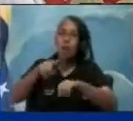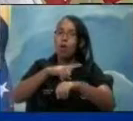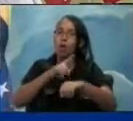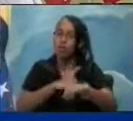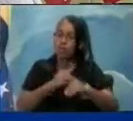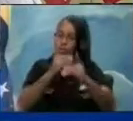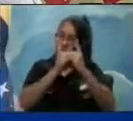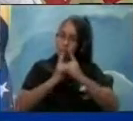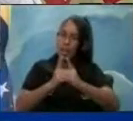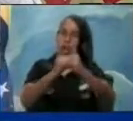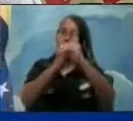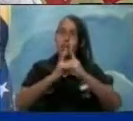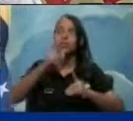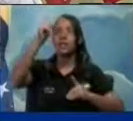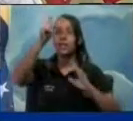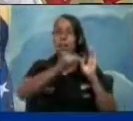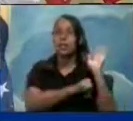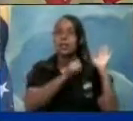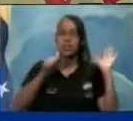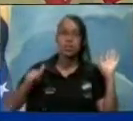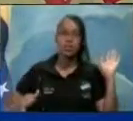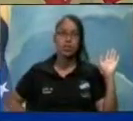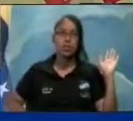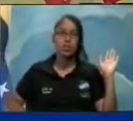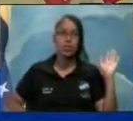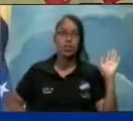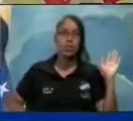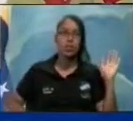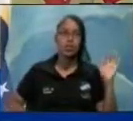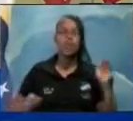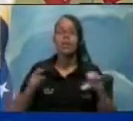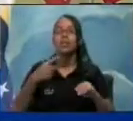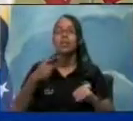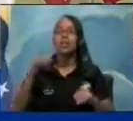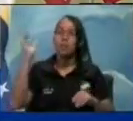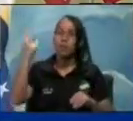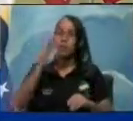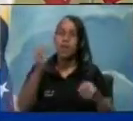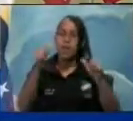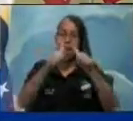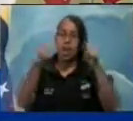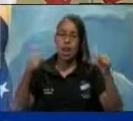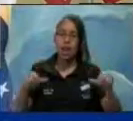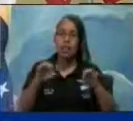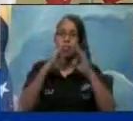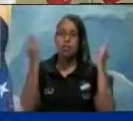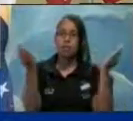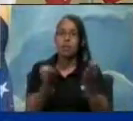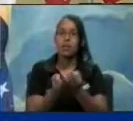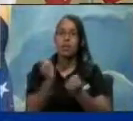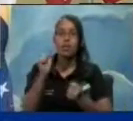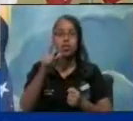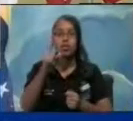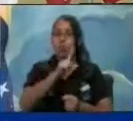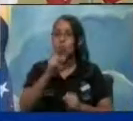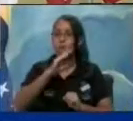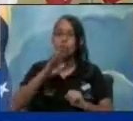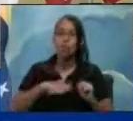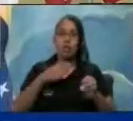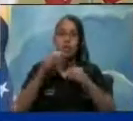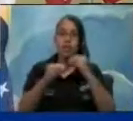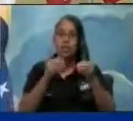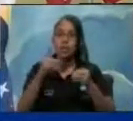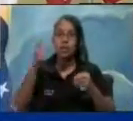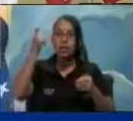Señor, usted personalmente. Después viene el altar familiar. Si usted no lo puede hacer porque tuvo que salir un